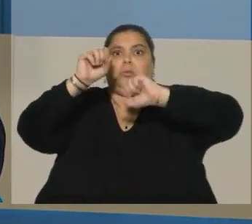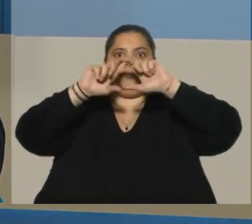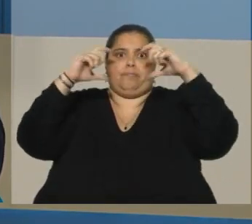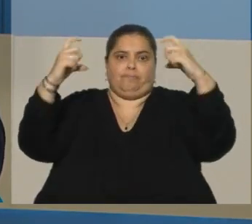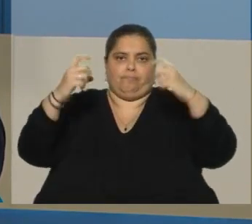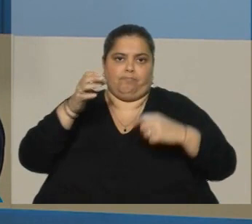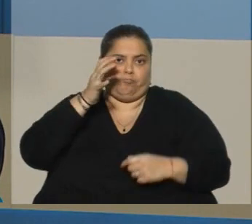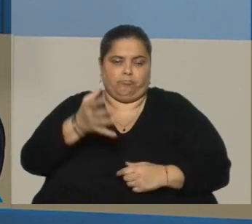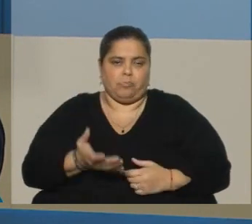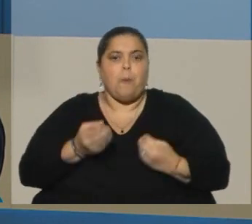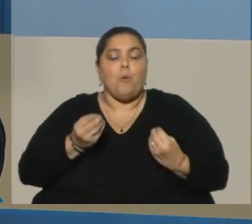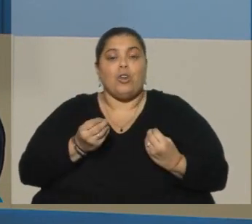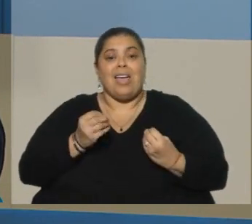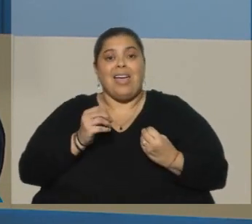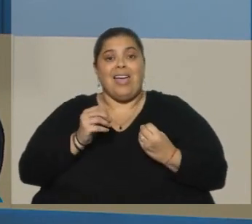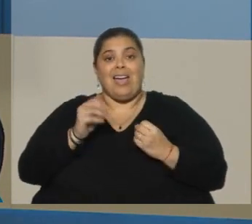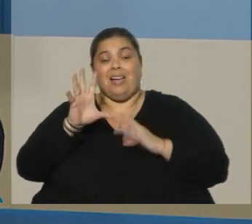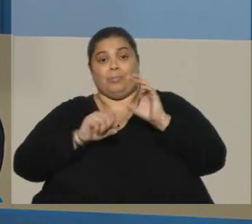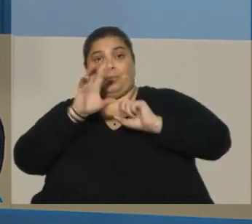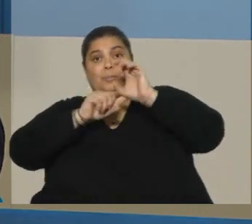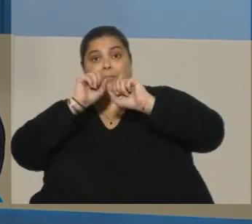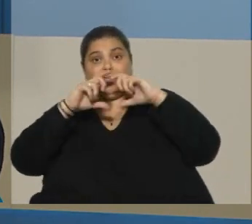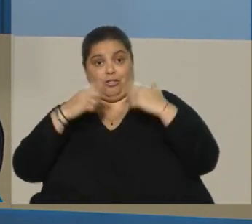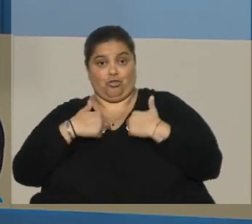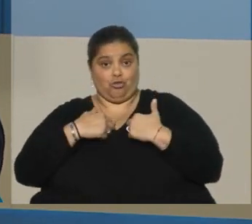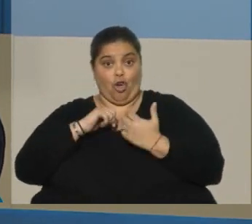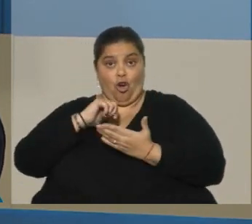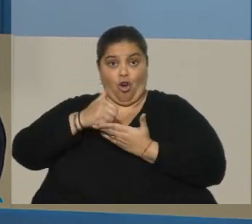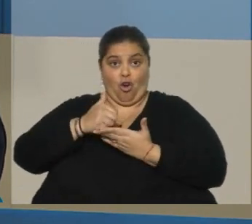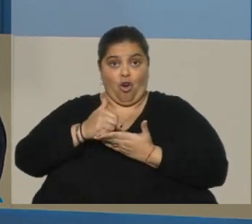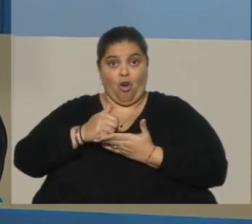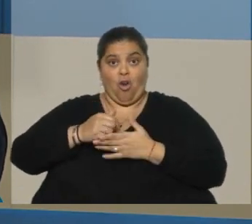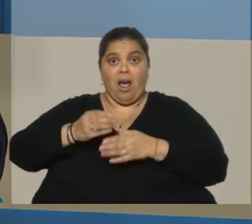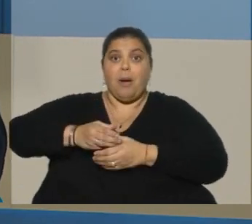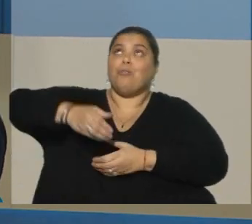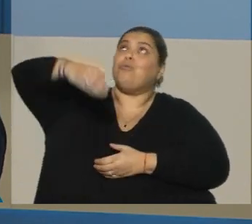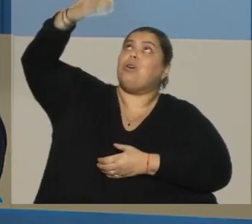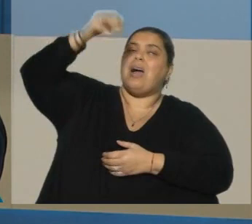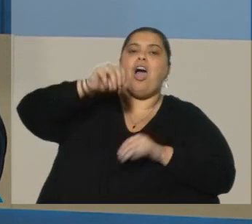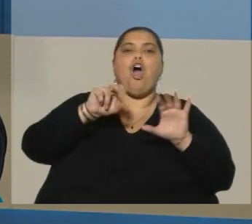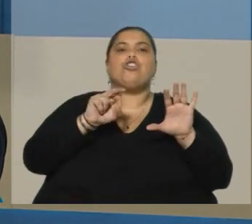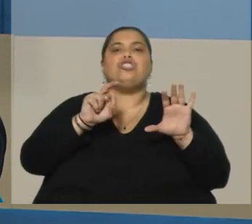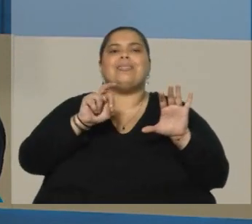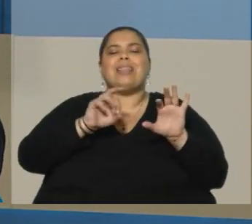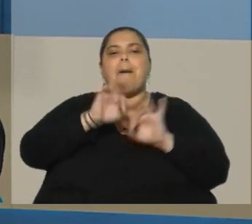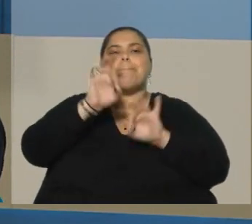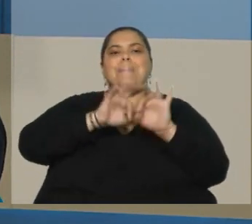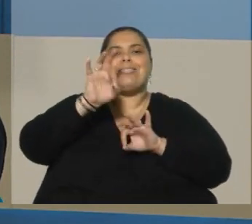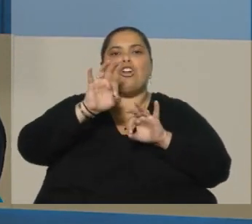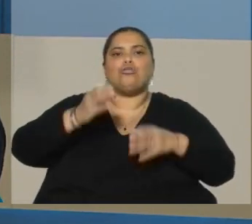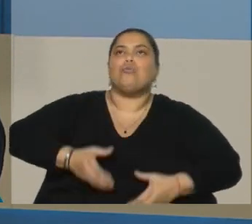de riesgo. Porque subir a la antorcha, a mí me ha tocado estar al pie de la antorcha. La antorcha tiene 80 metros de alto. Uh-huh. Y la